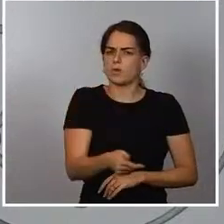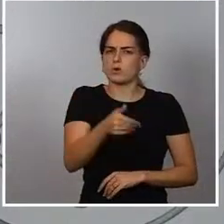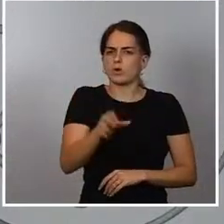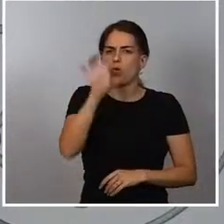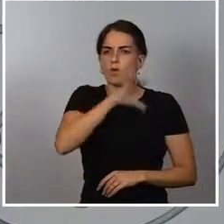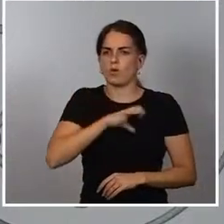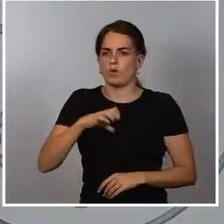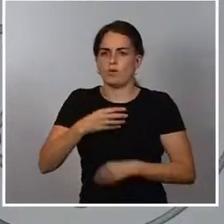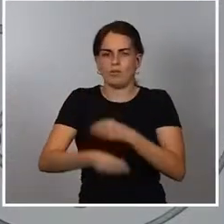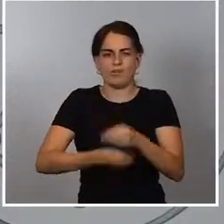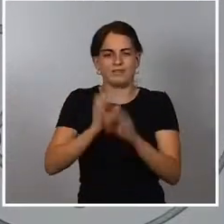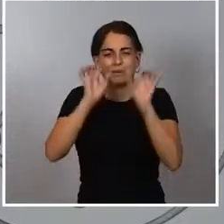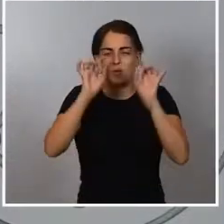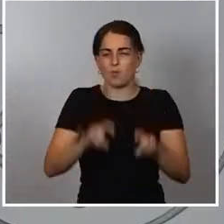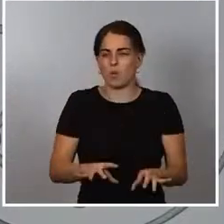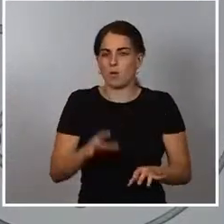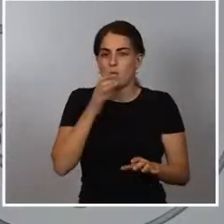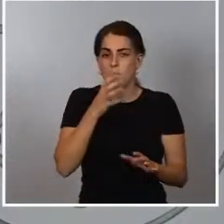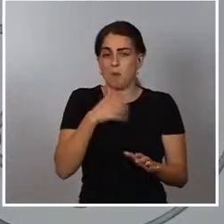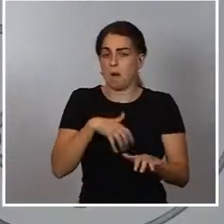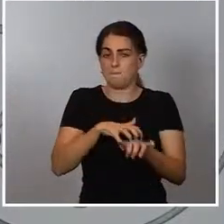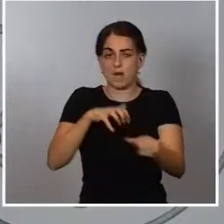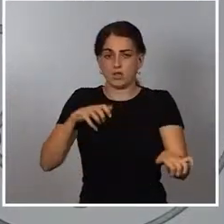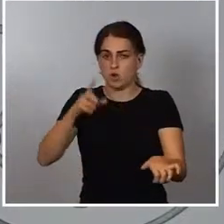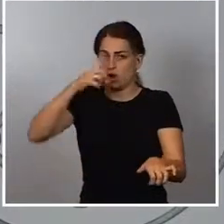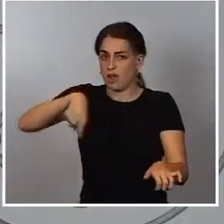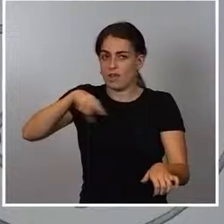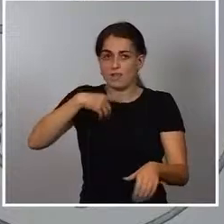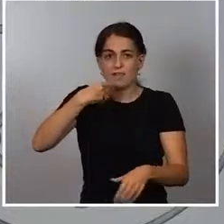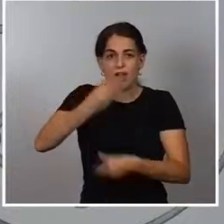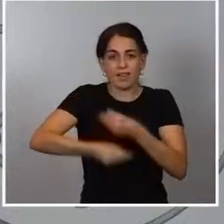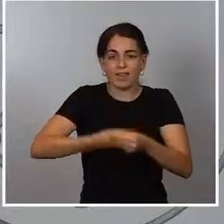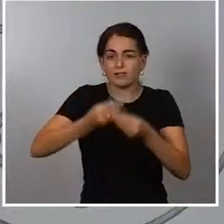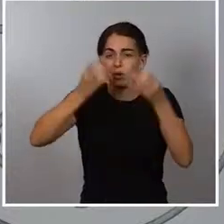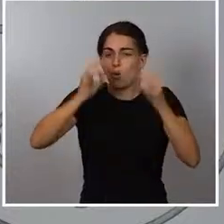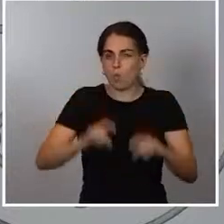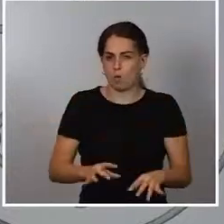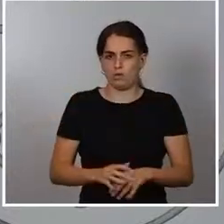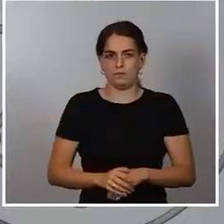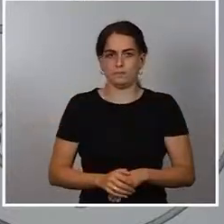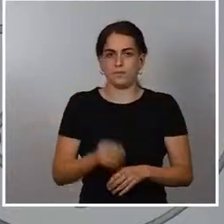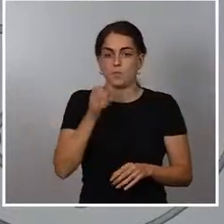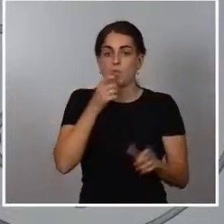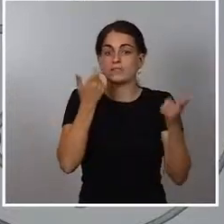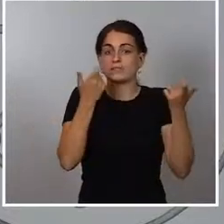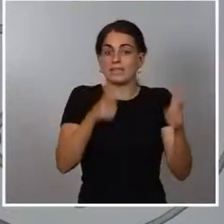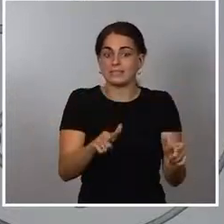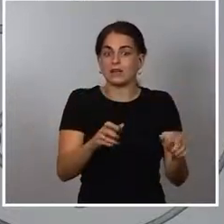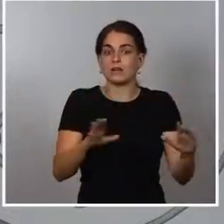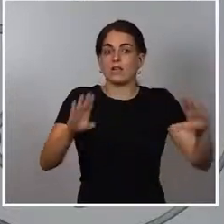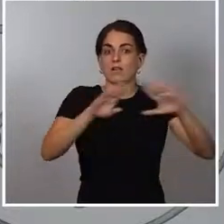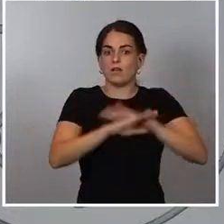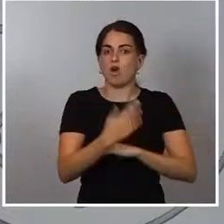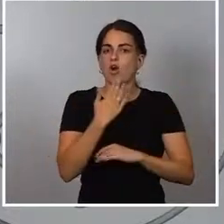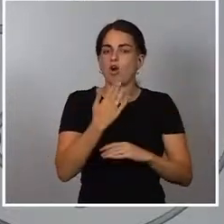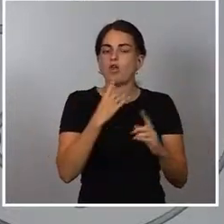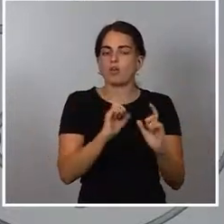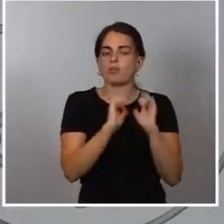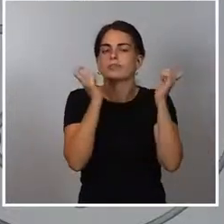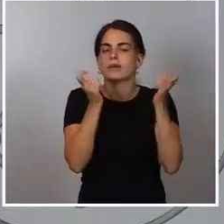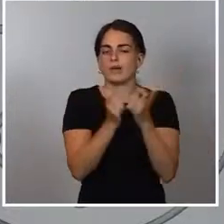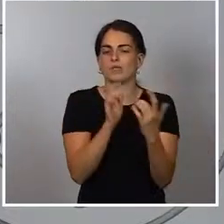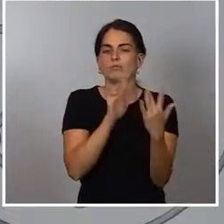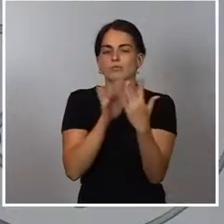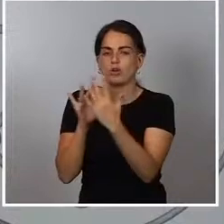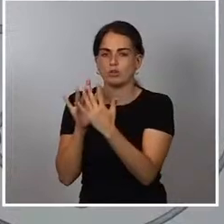la práctica totalidad de ellas estableciendo sinergias con el sector del ocio nocturno es verdad durante este incremento tan elevado hay